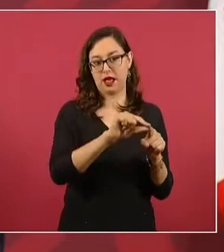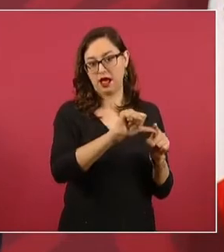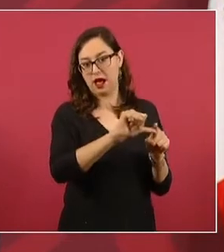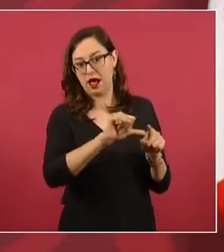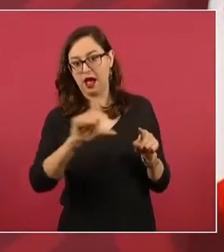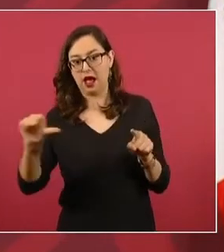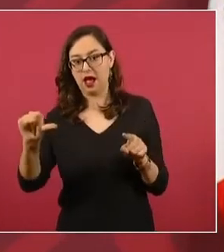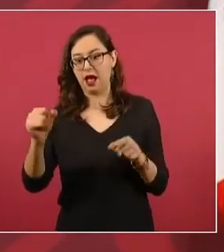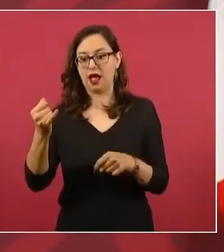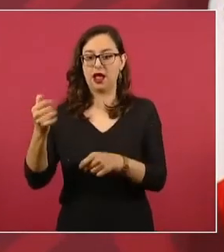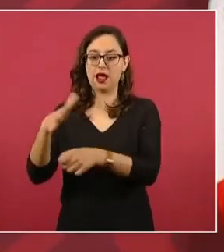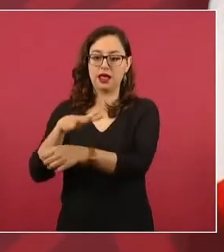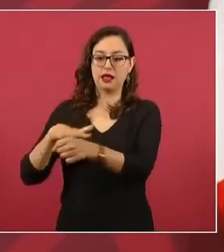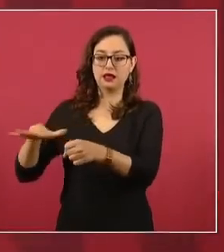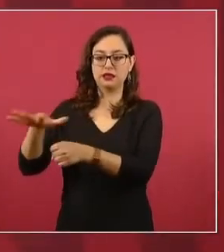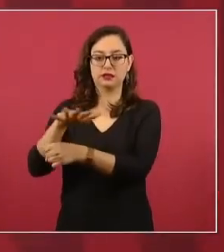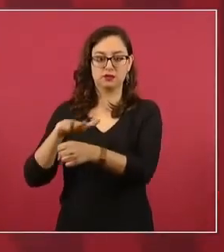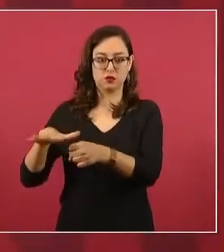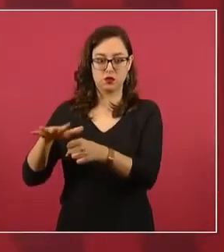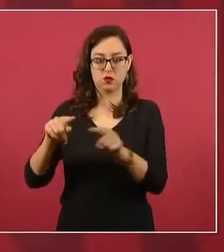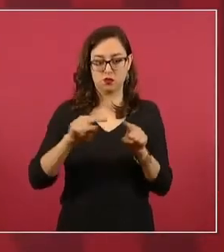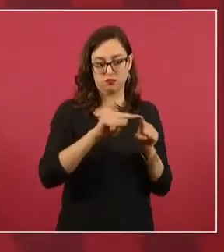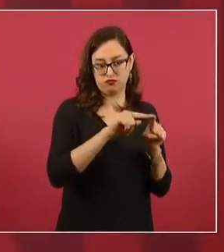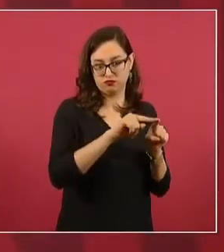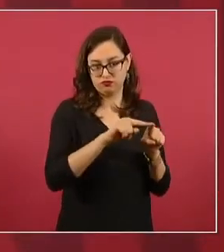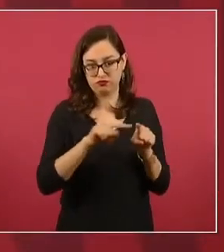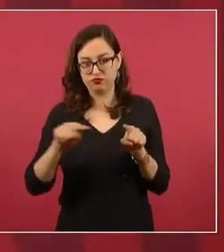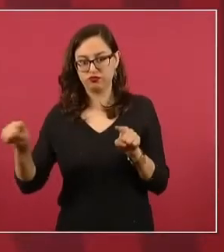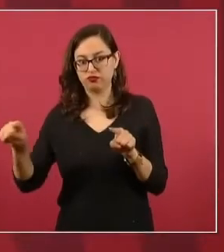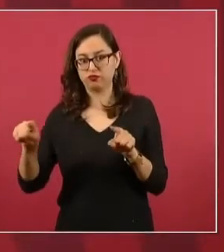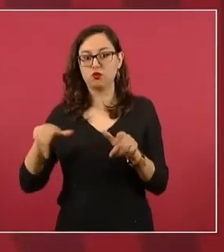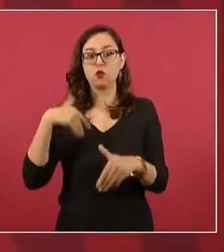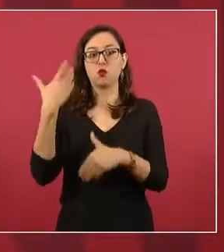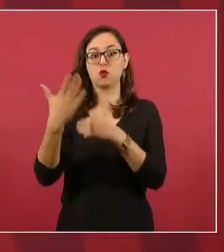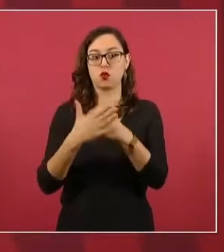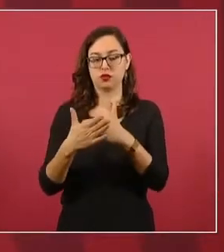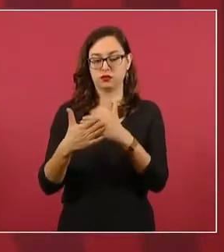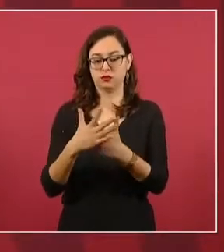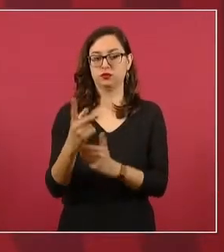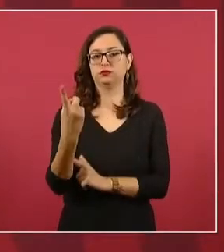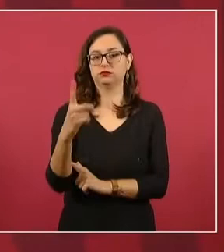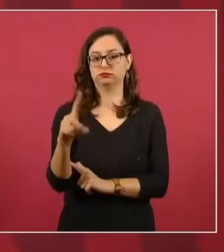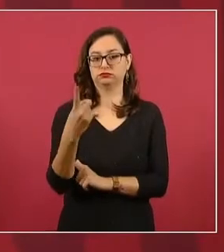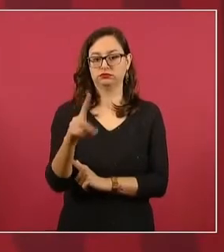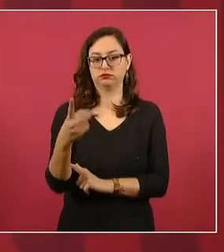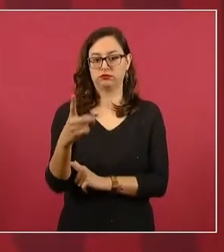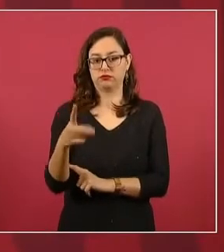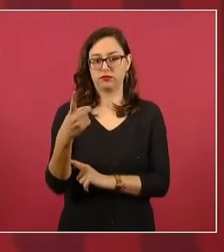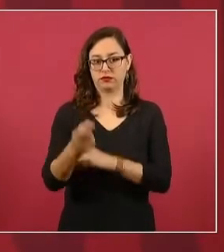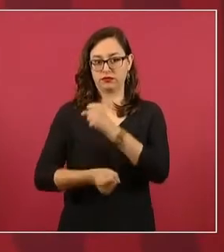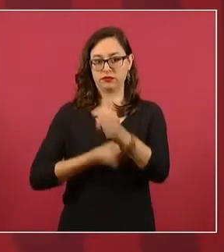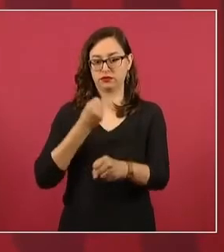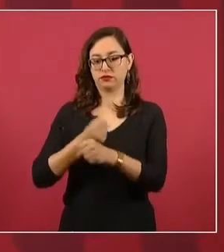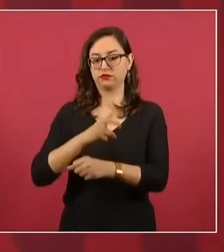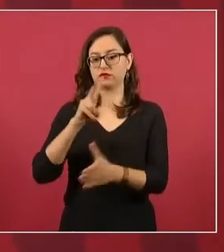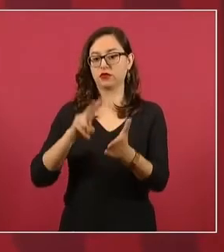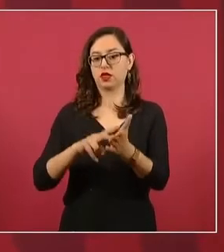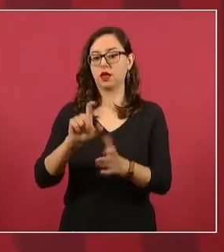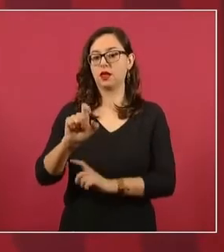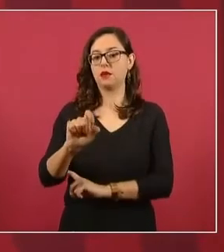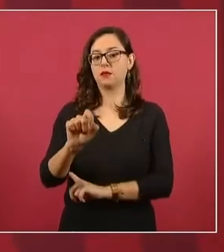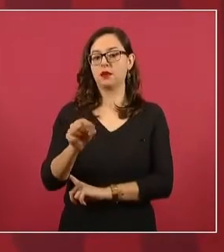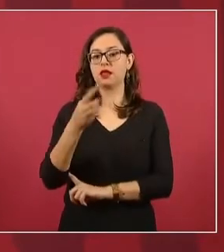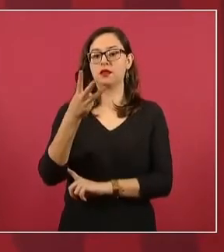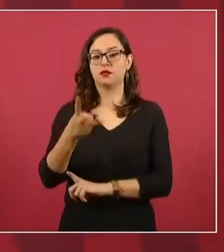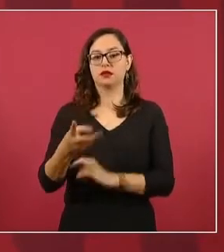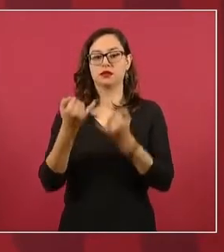a El Istmo. Esa la vamos a inaugurar en diciembre del año próximo.